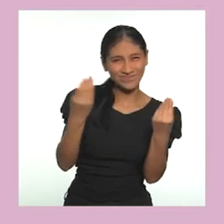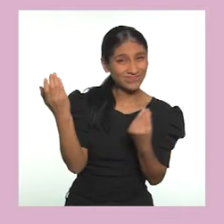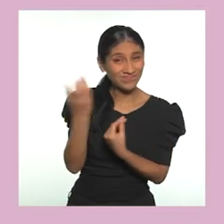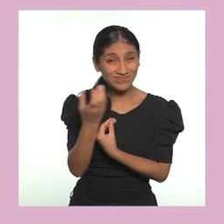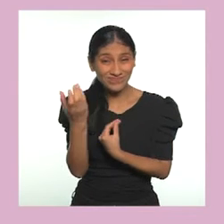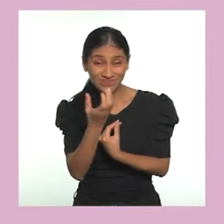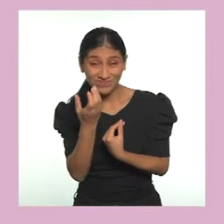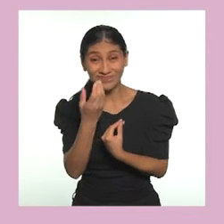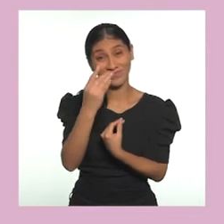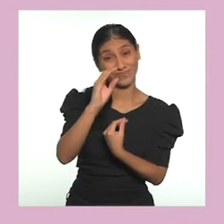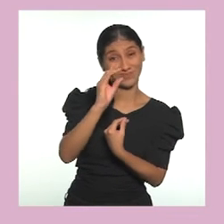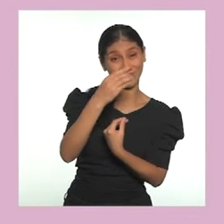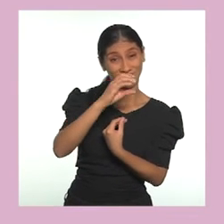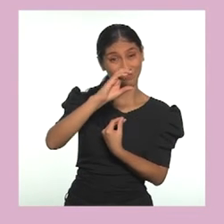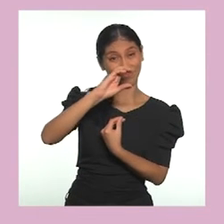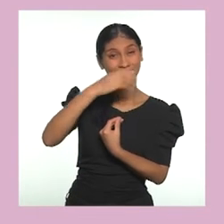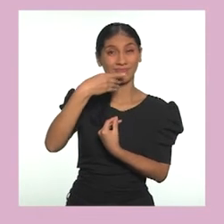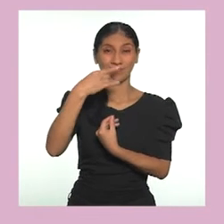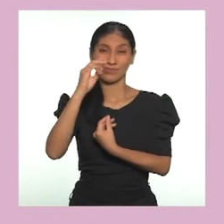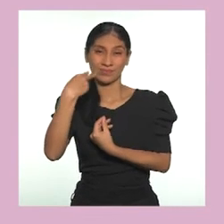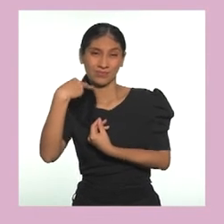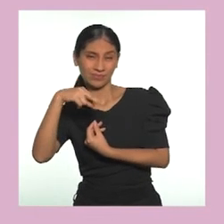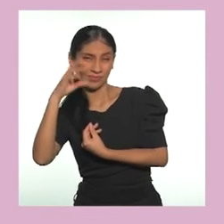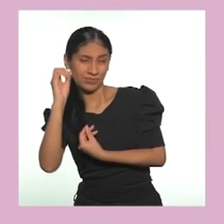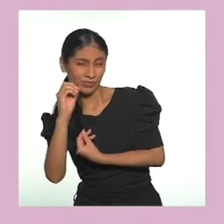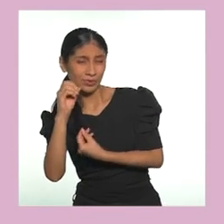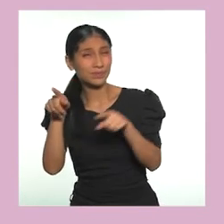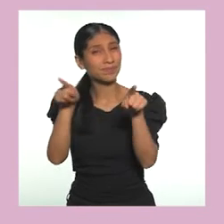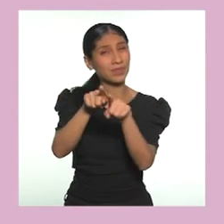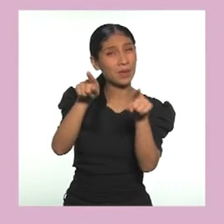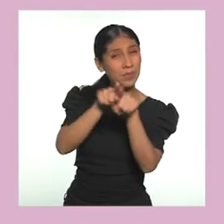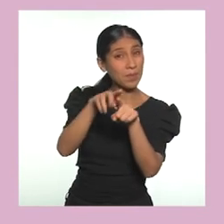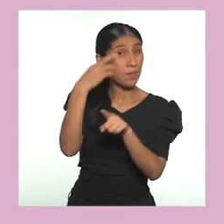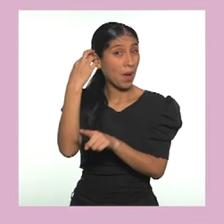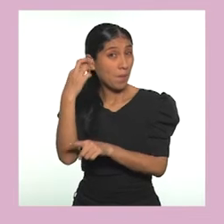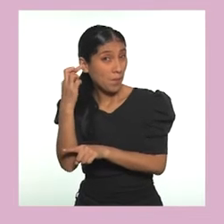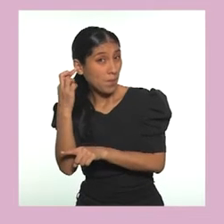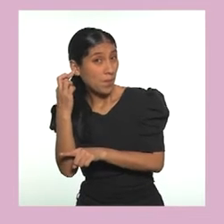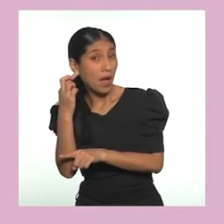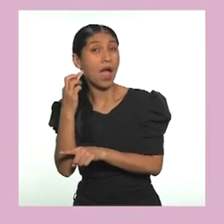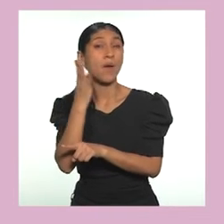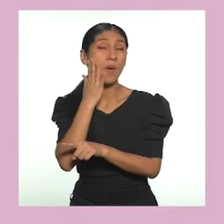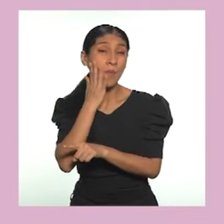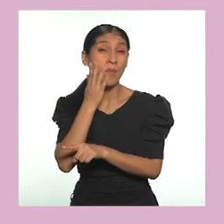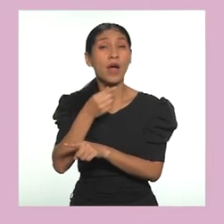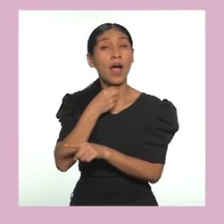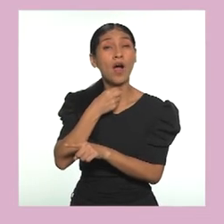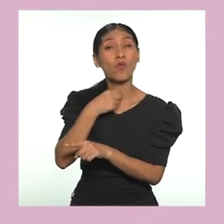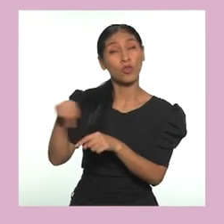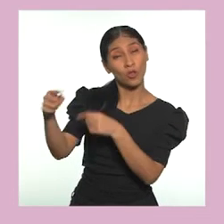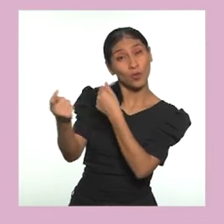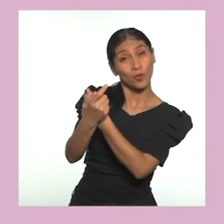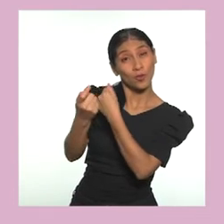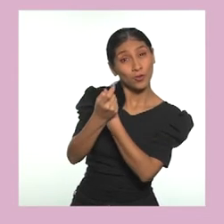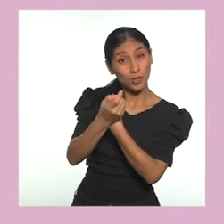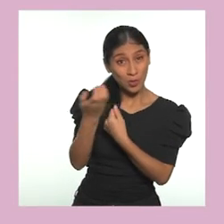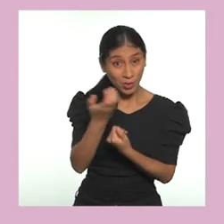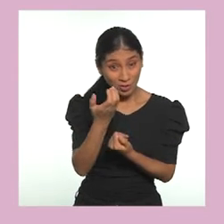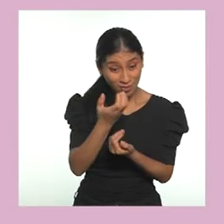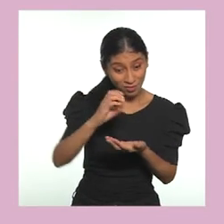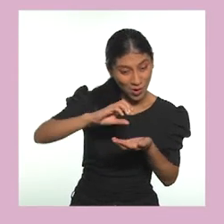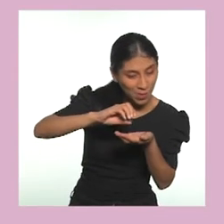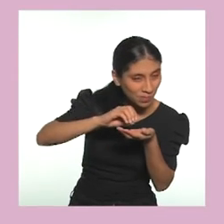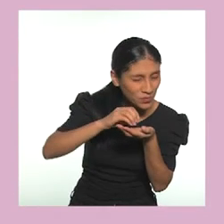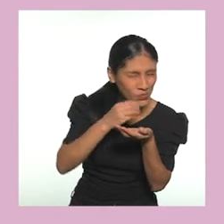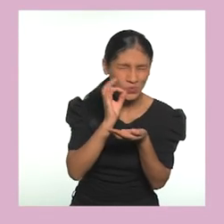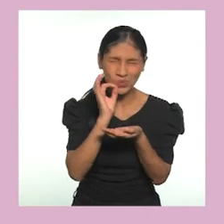chuño. Además, nuestros padres y abuelos nos decían que eran muy nutritivos para estar fuertes